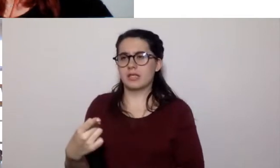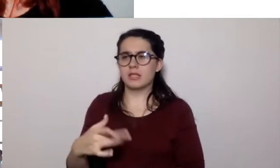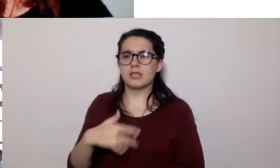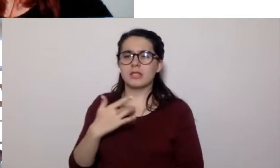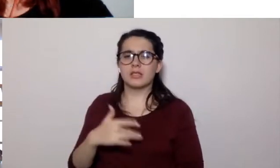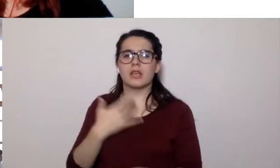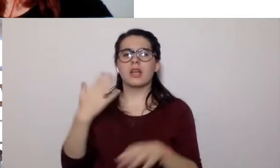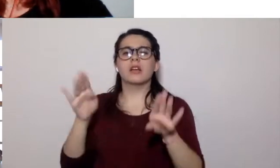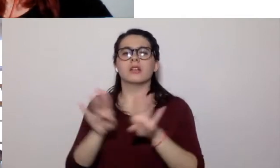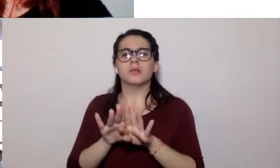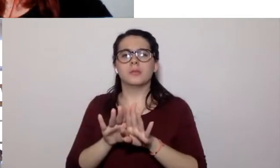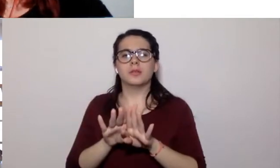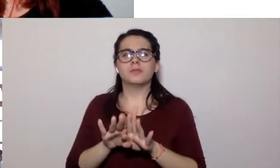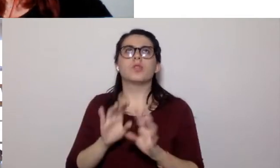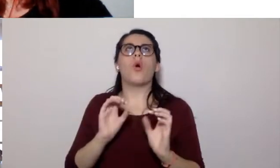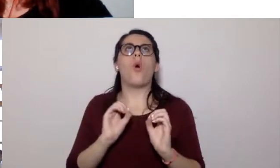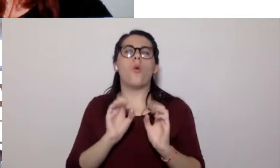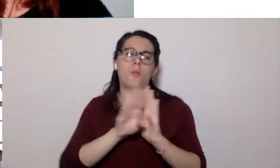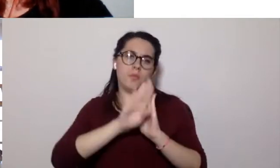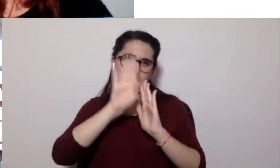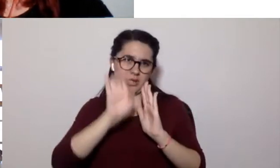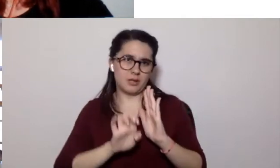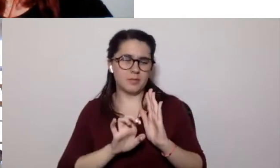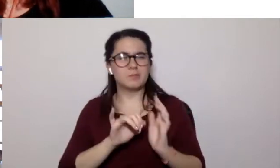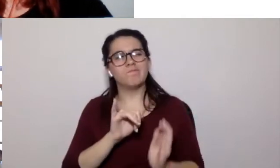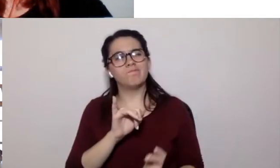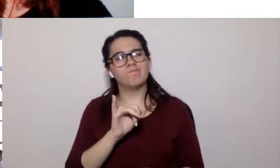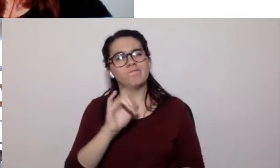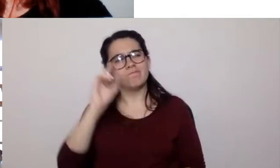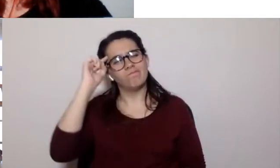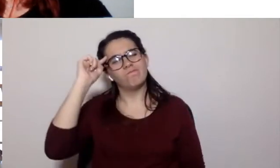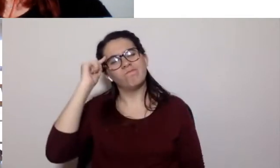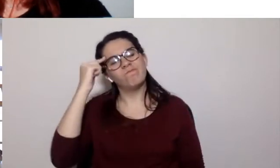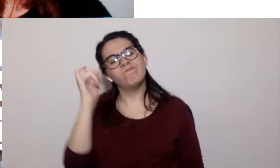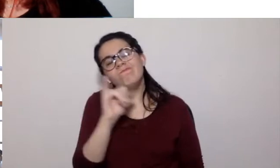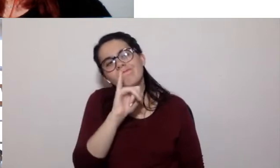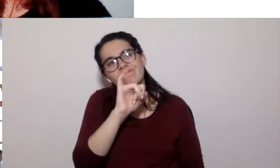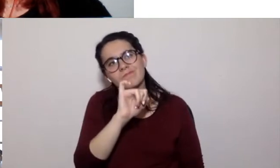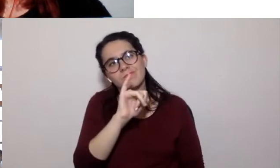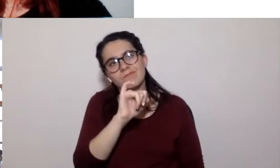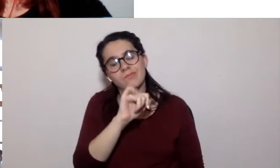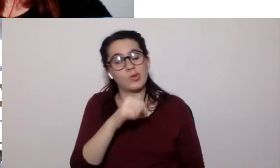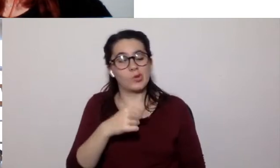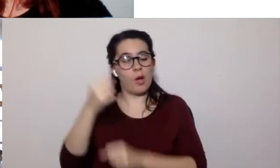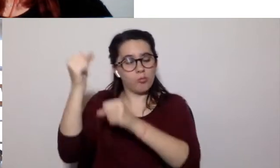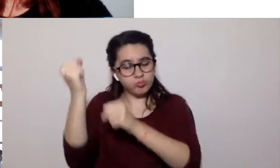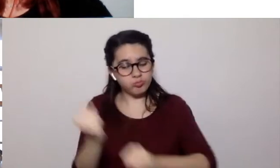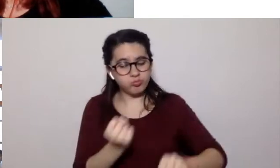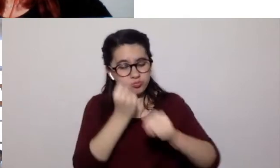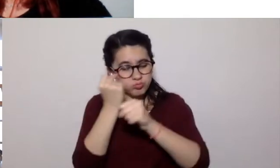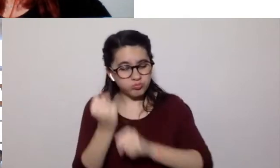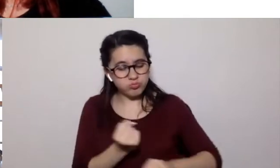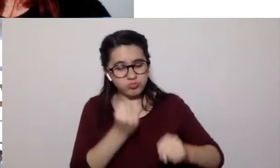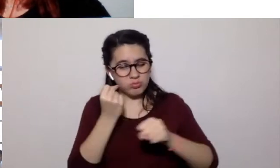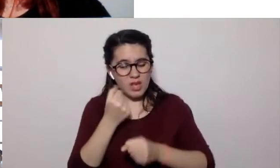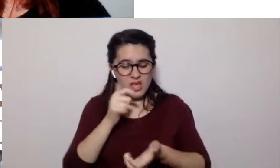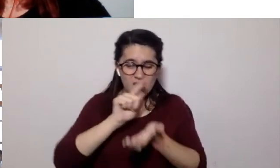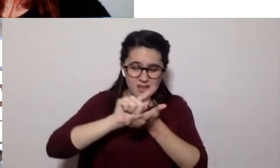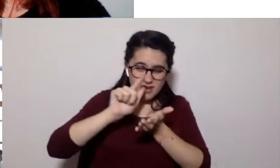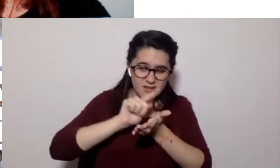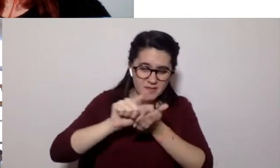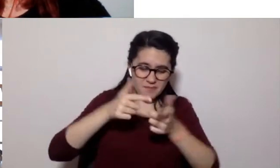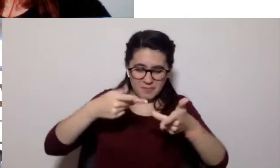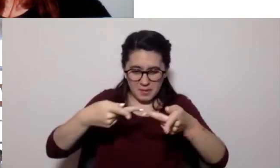sí, sabes que sí estoy un poco enojada porque llevo barriendo todo el día y lavando trastes todo el día y